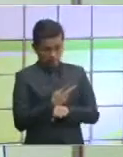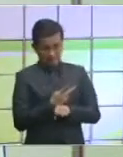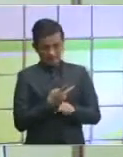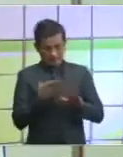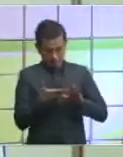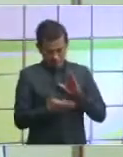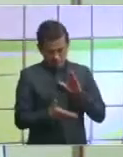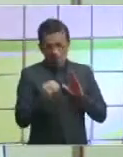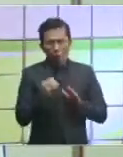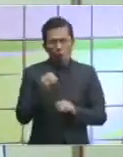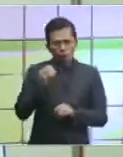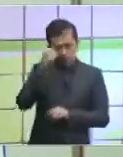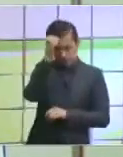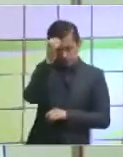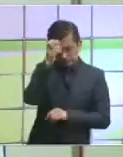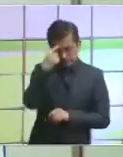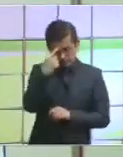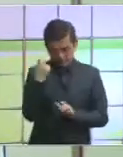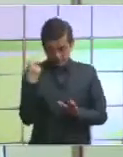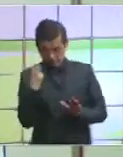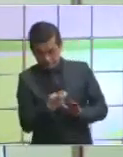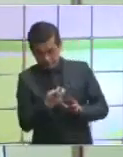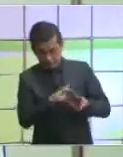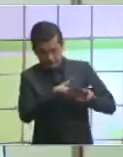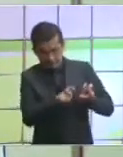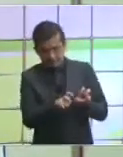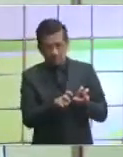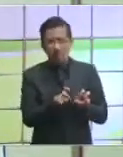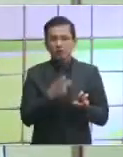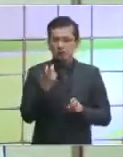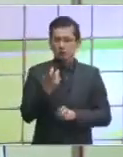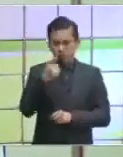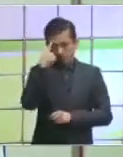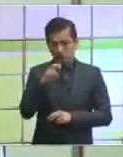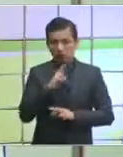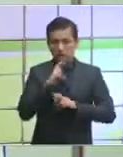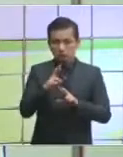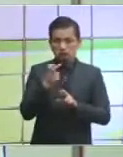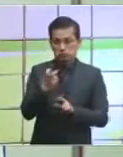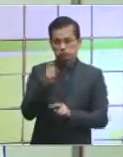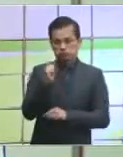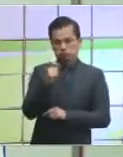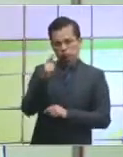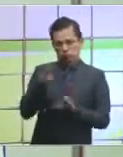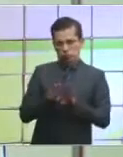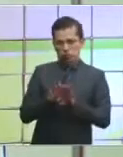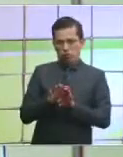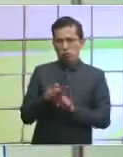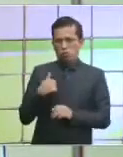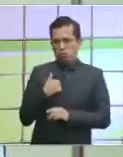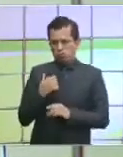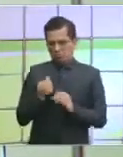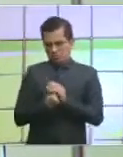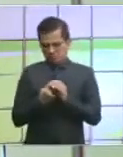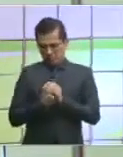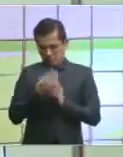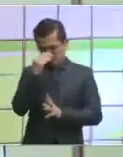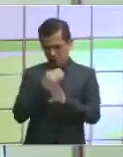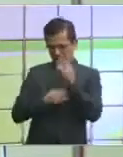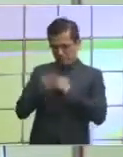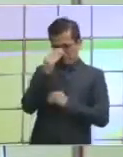de los hechos con el cual se está resolviendo como parte del conocimiento privado o de la